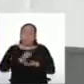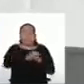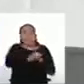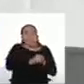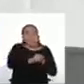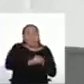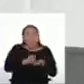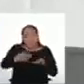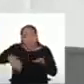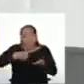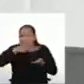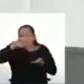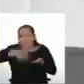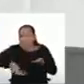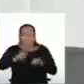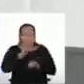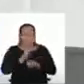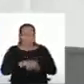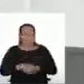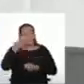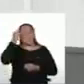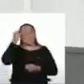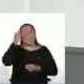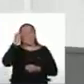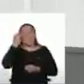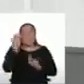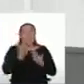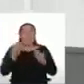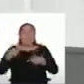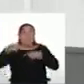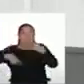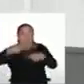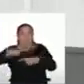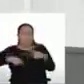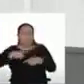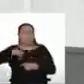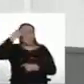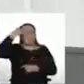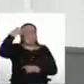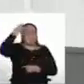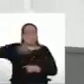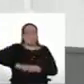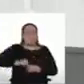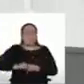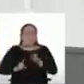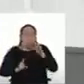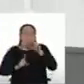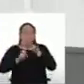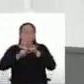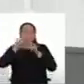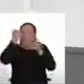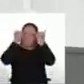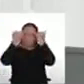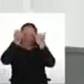la esponja. Y así. Piensa en cosas cotidianas y de seguro que va a salir una idea genial para elaborar